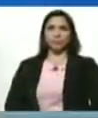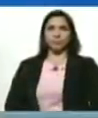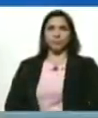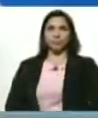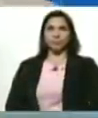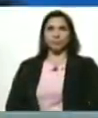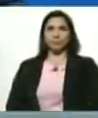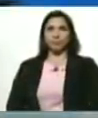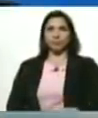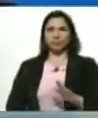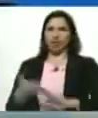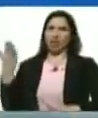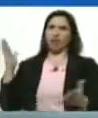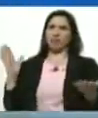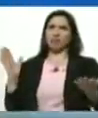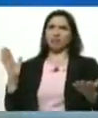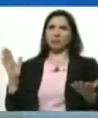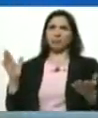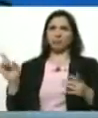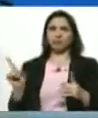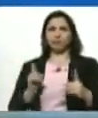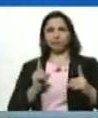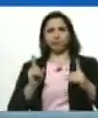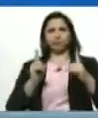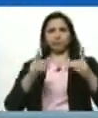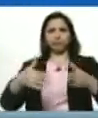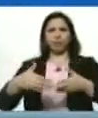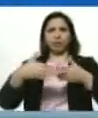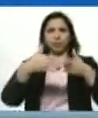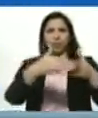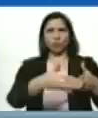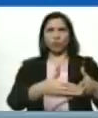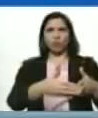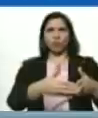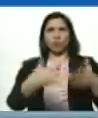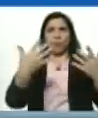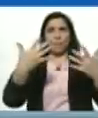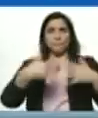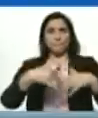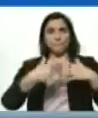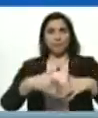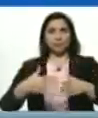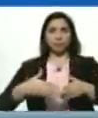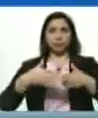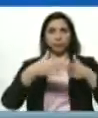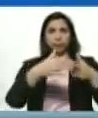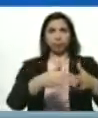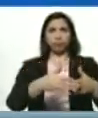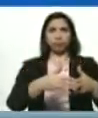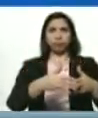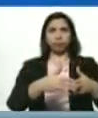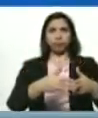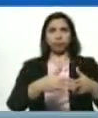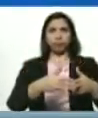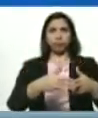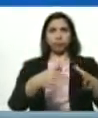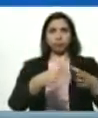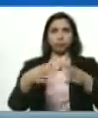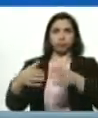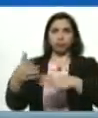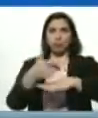salen a perseguir barcos empresas navieras puertos gobiernos